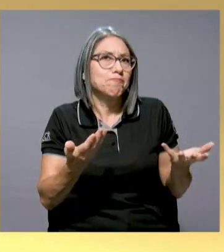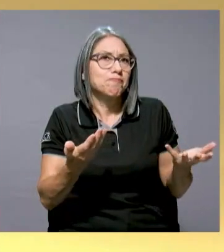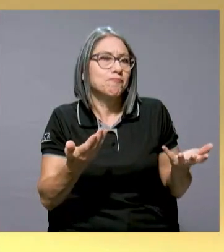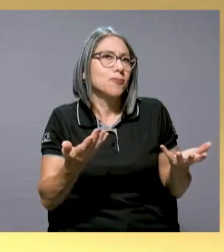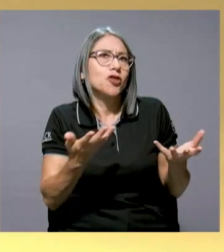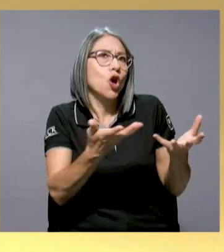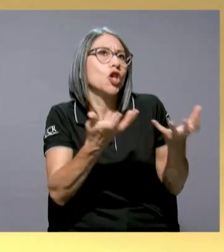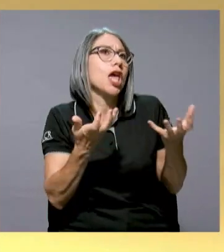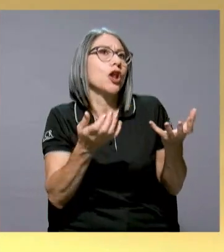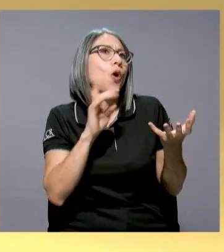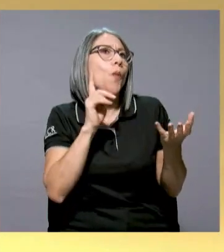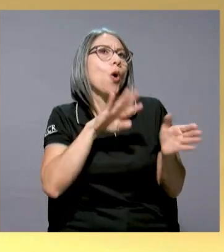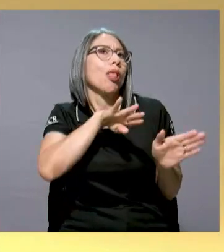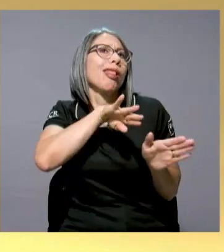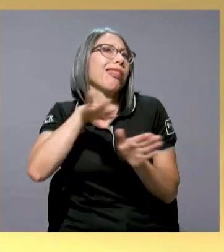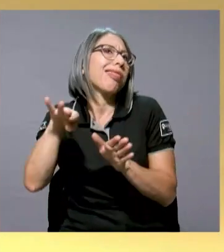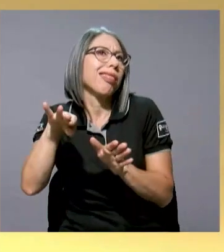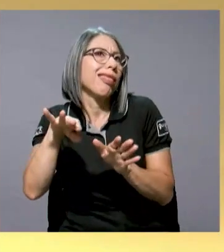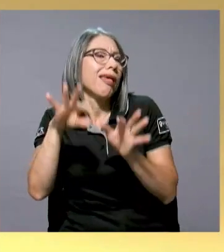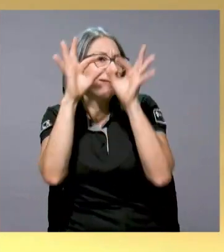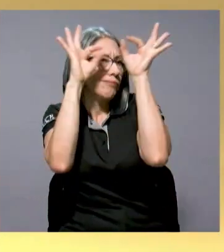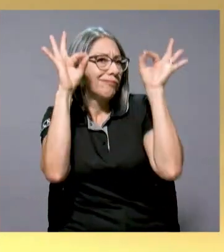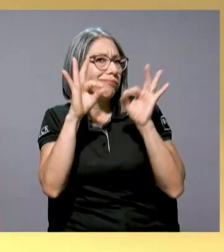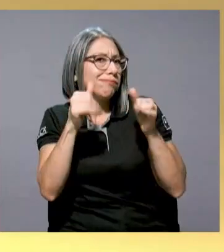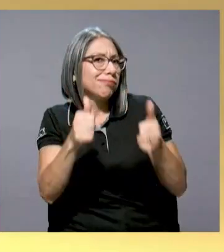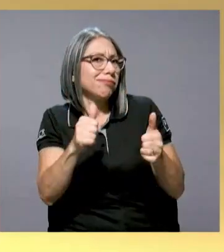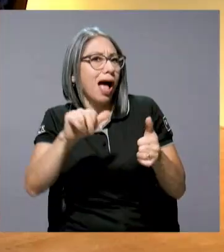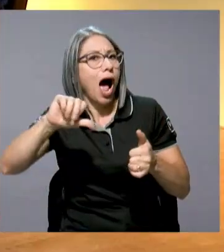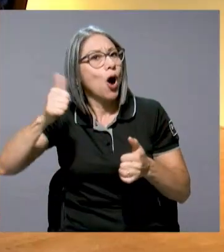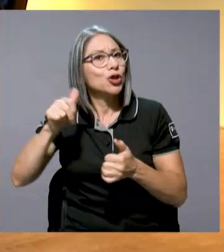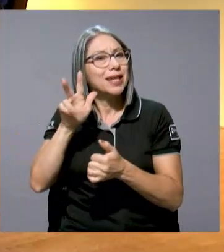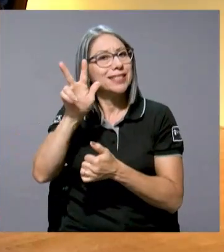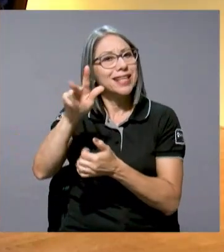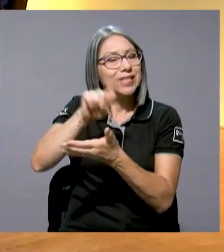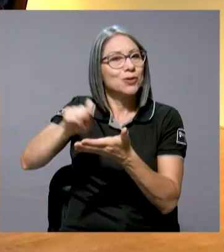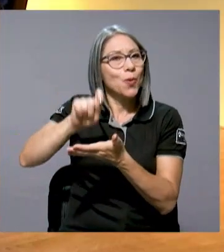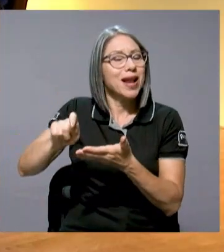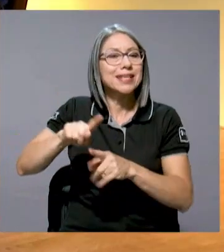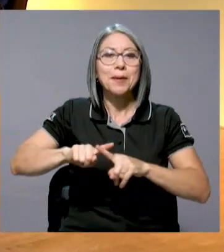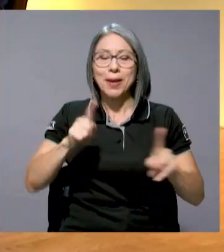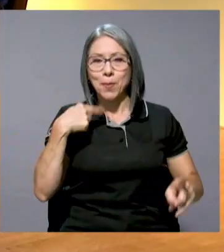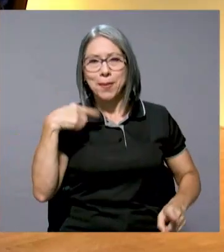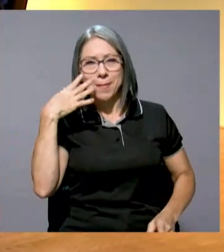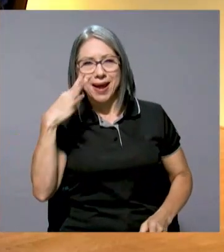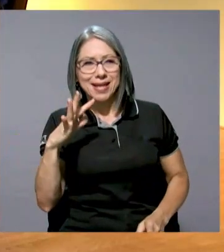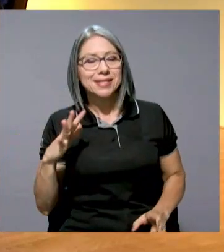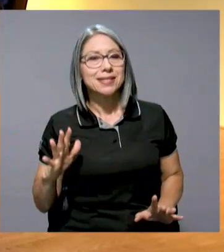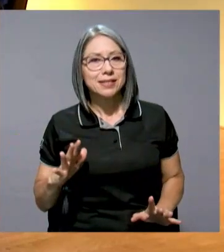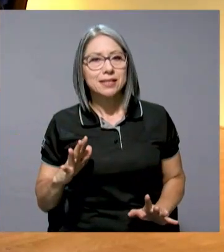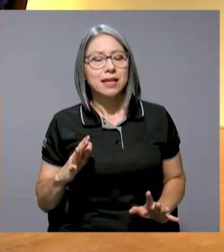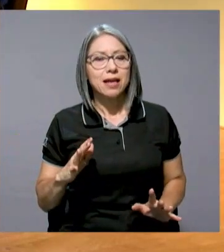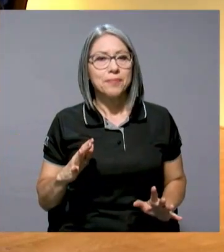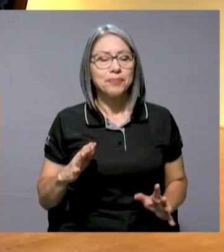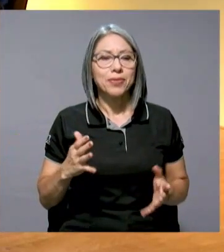disminuirle méritos a las otras 3 escuelas, pero me parece que